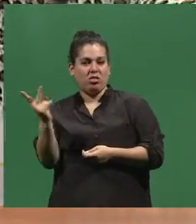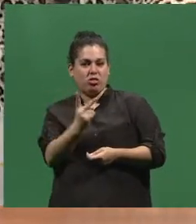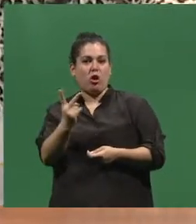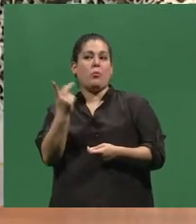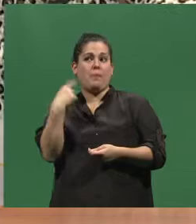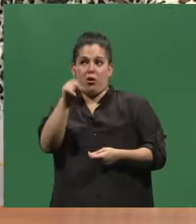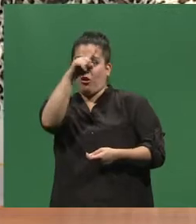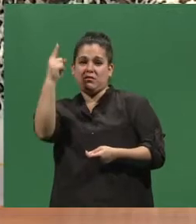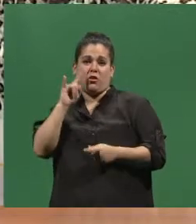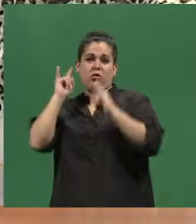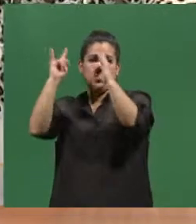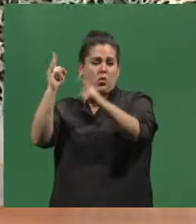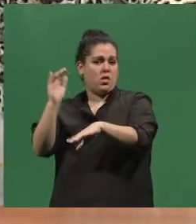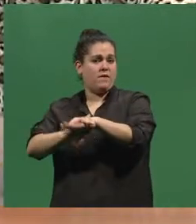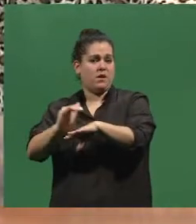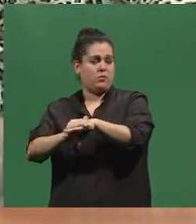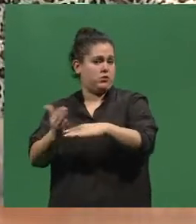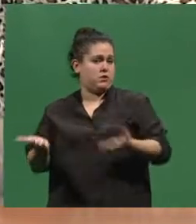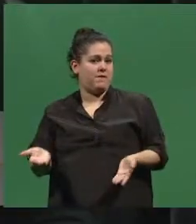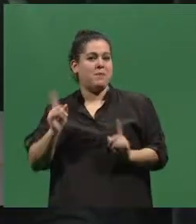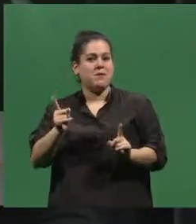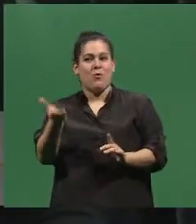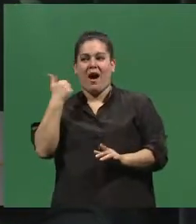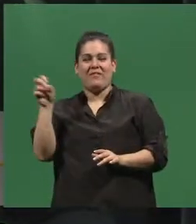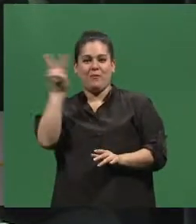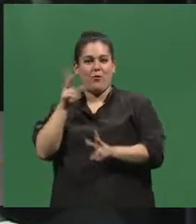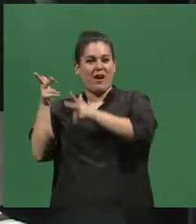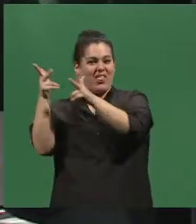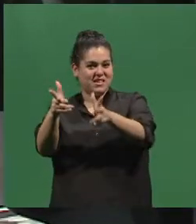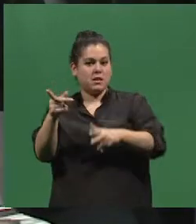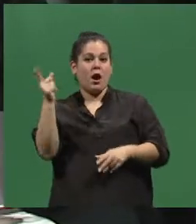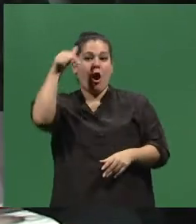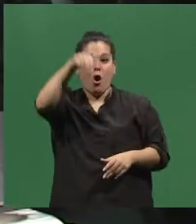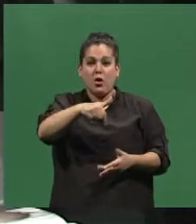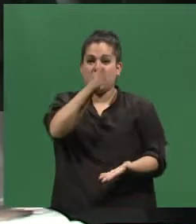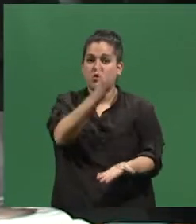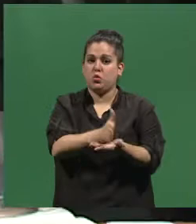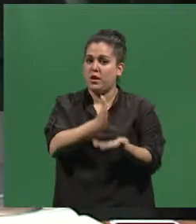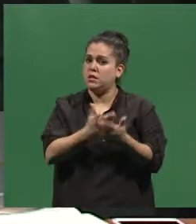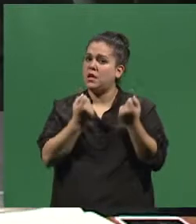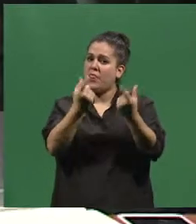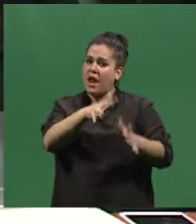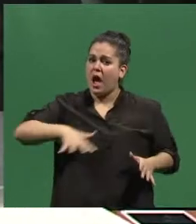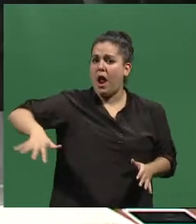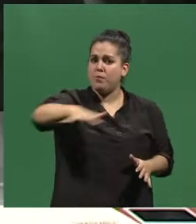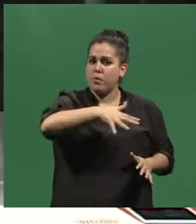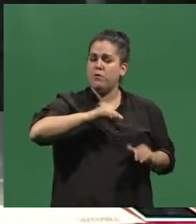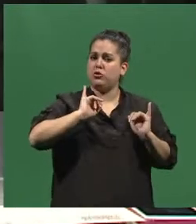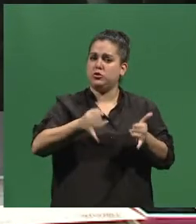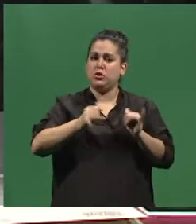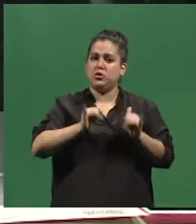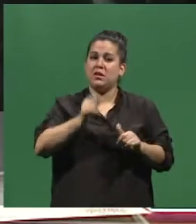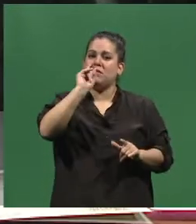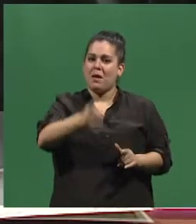este Estado debería hacerse cargo, como decía Andrea. Hoy es un derecho brindar a nuestra población